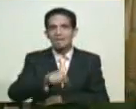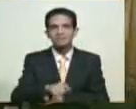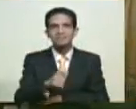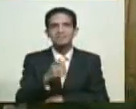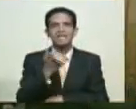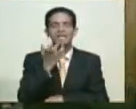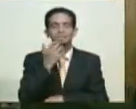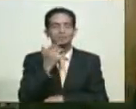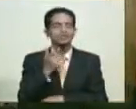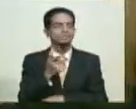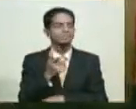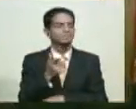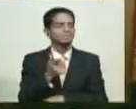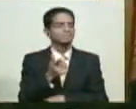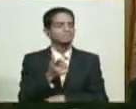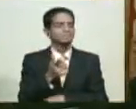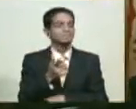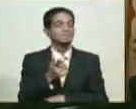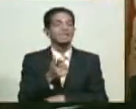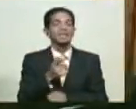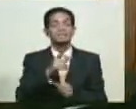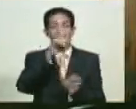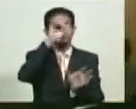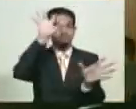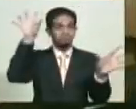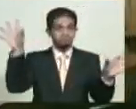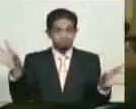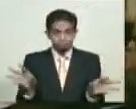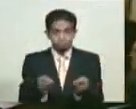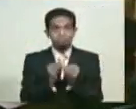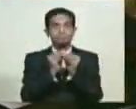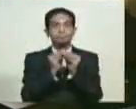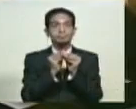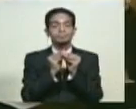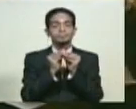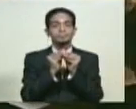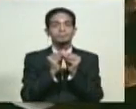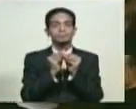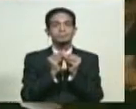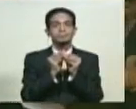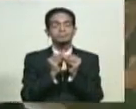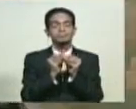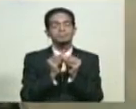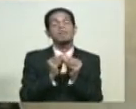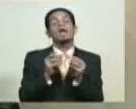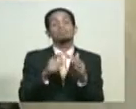como cierres perfectos. O sea, yo con todo el respeto posible